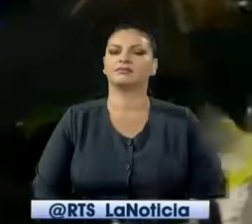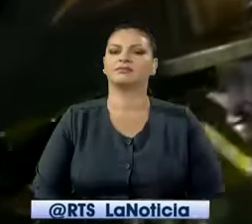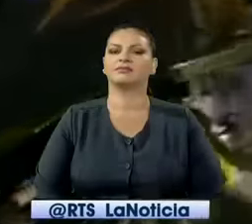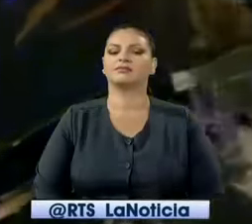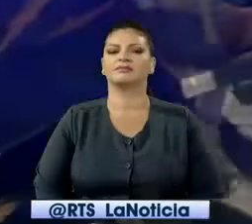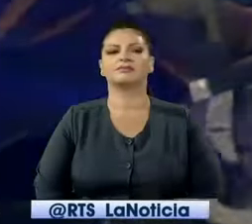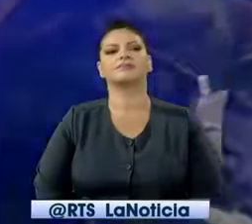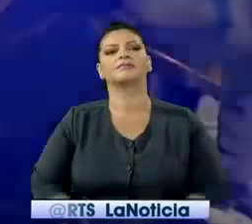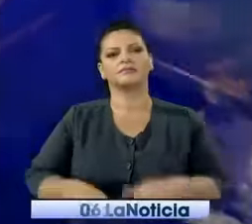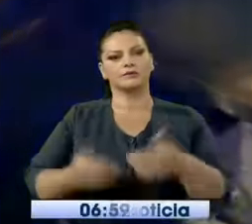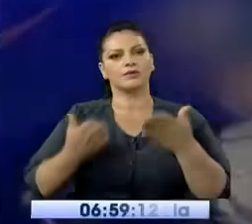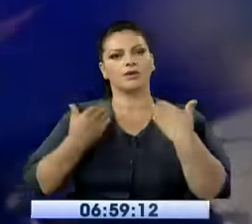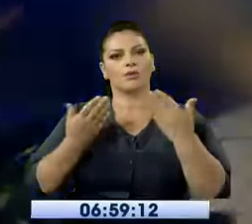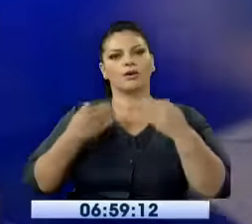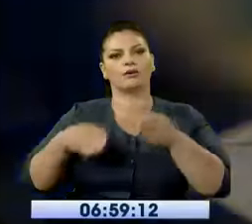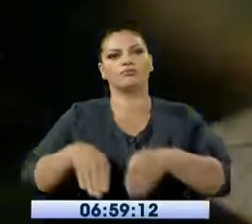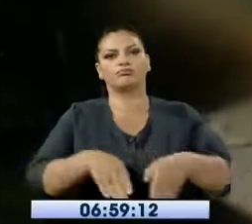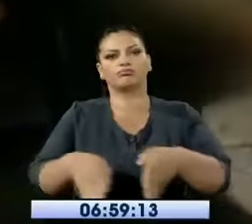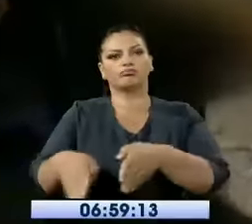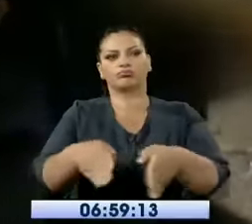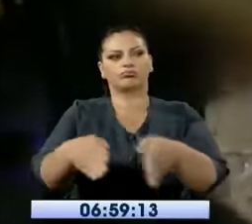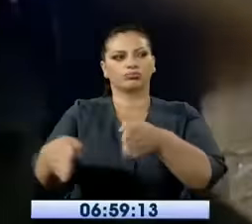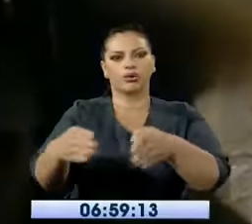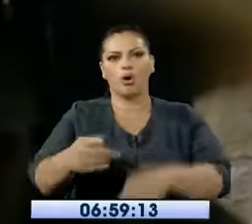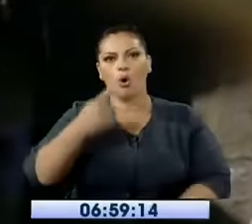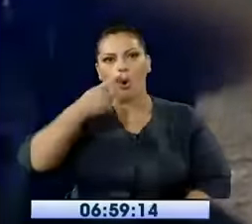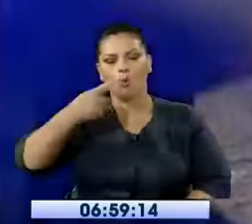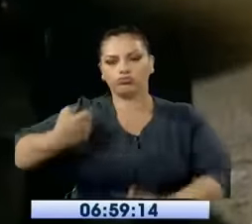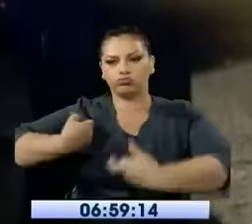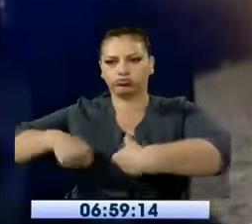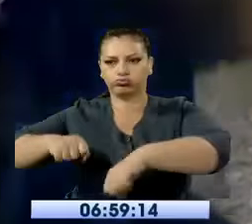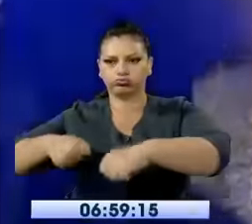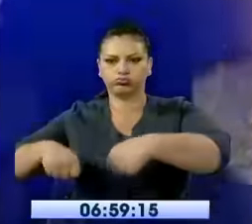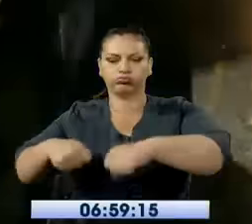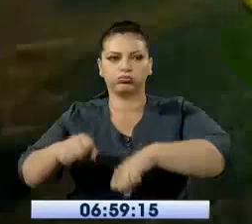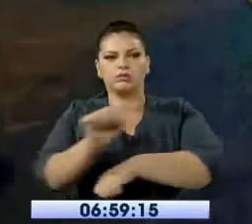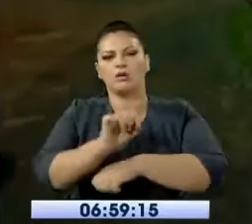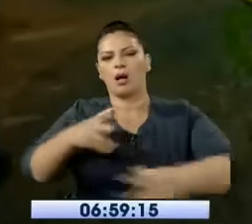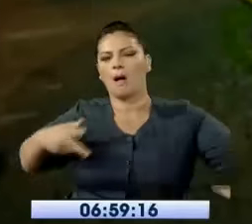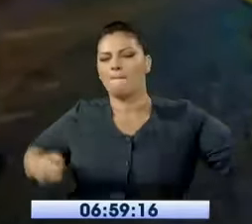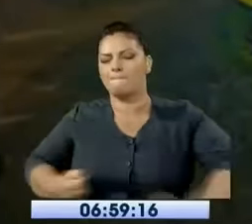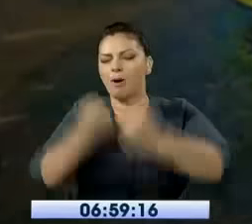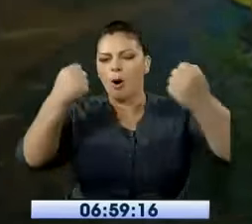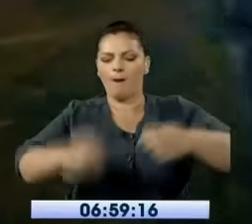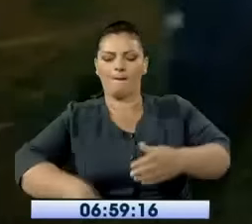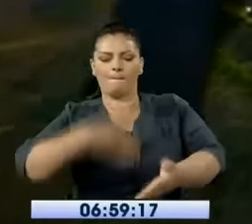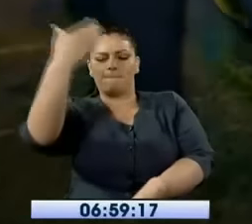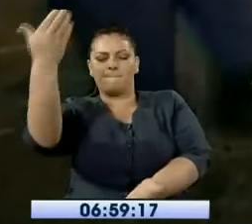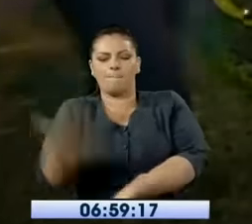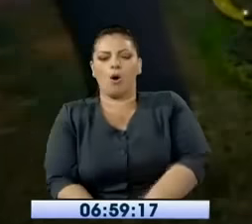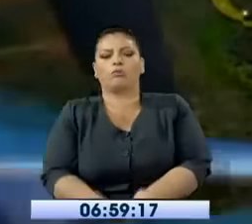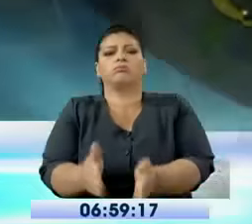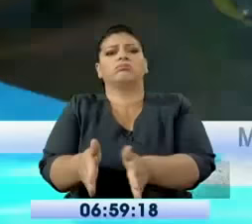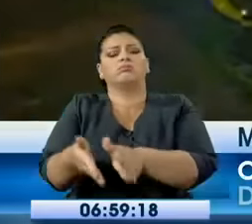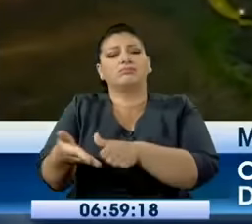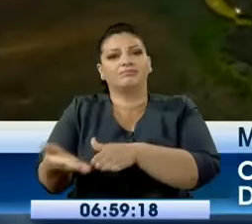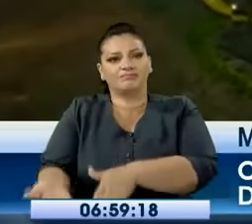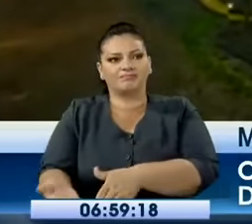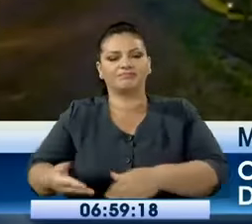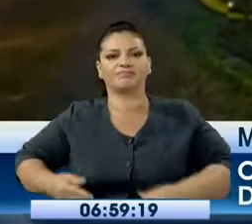Murió desangrado sobre el parterre central de la avenida Francisco de Orellana, a la altura del redondel de las Orquídeas,